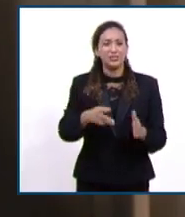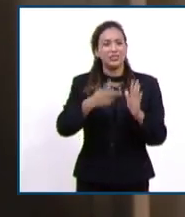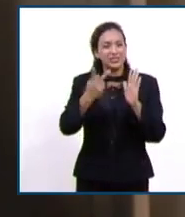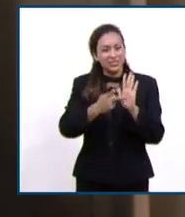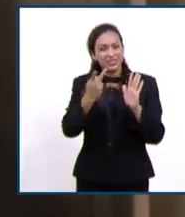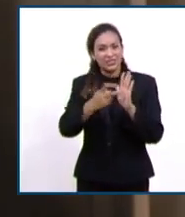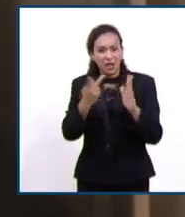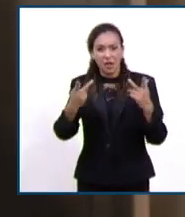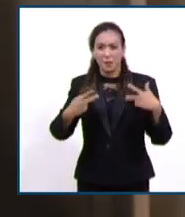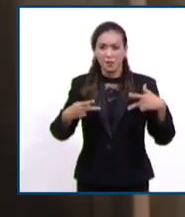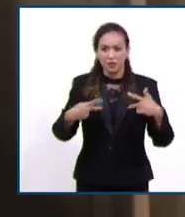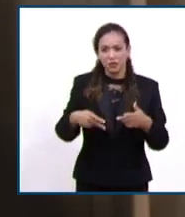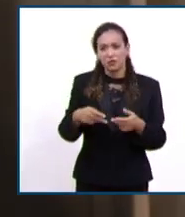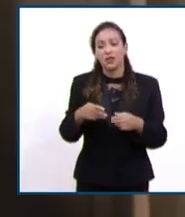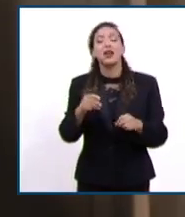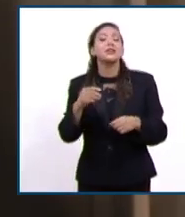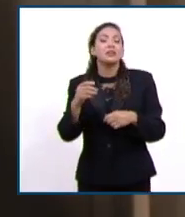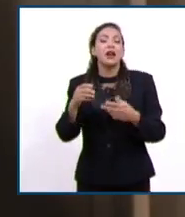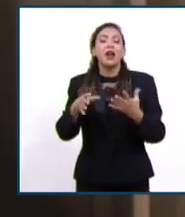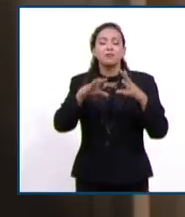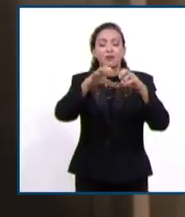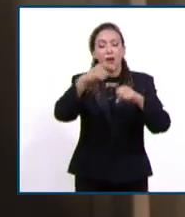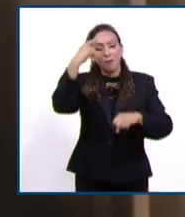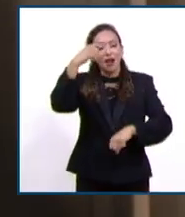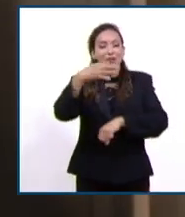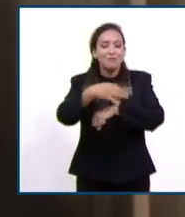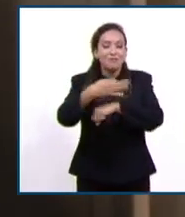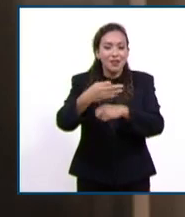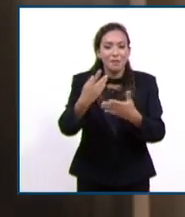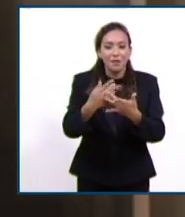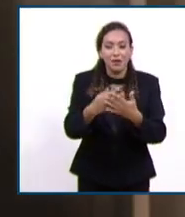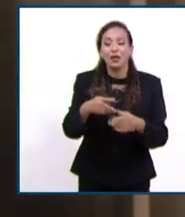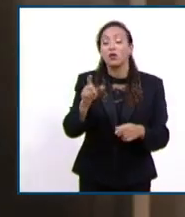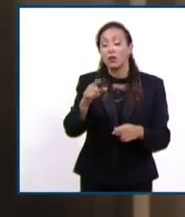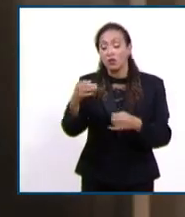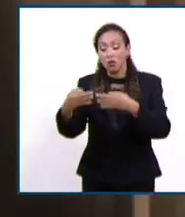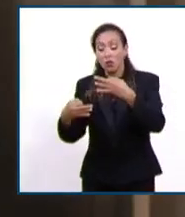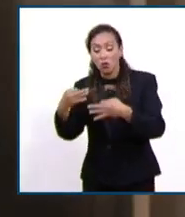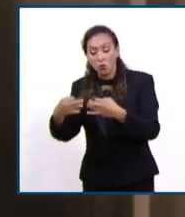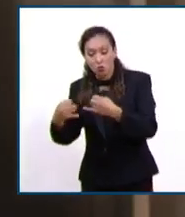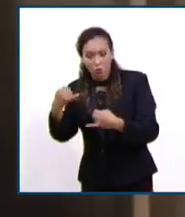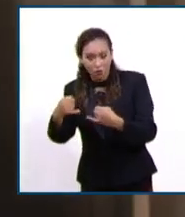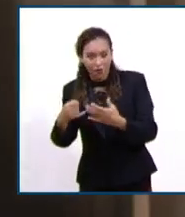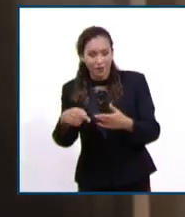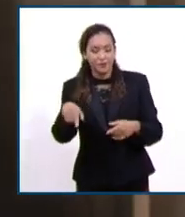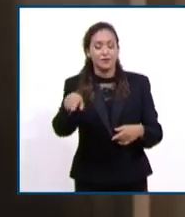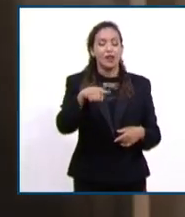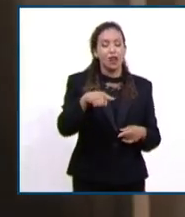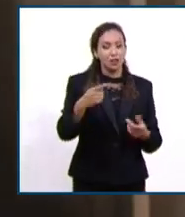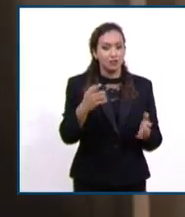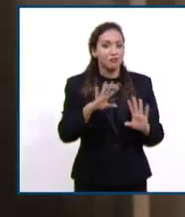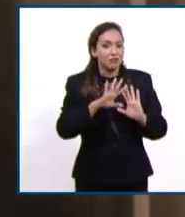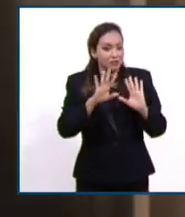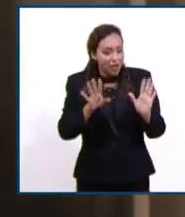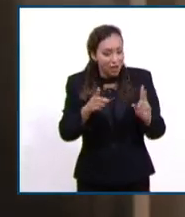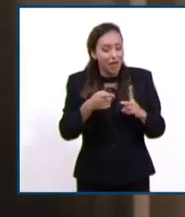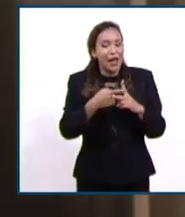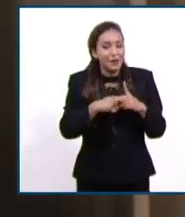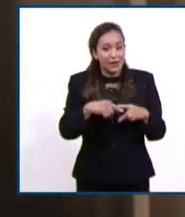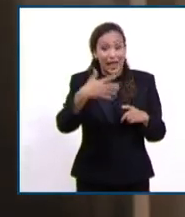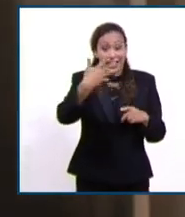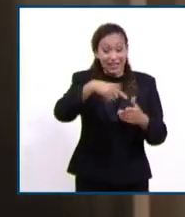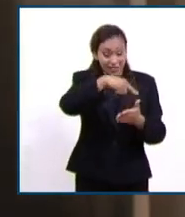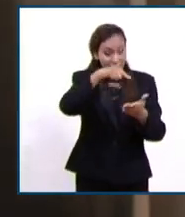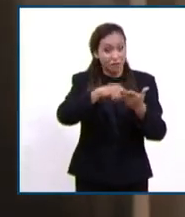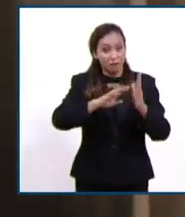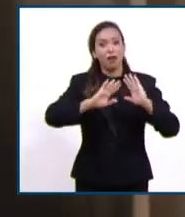bastantes medidas provisionales y la oficiosidad para la persona juzgadora. Entonces, pues por lo menos ya hay 15 entidades que